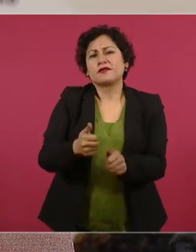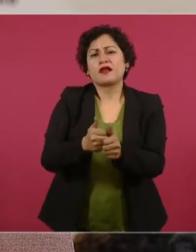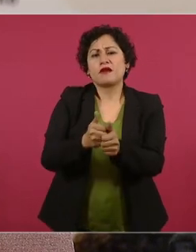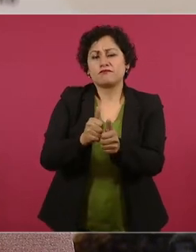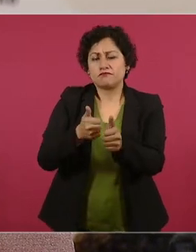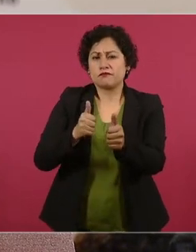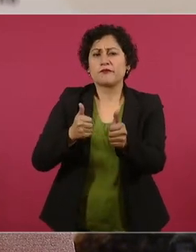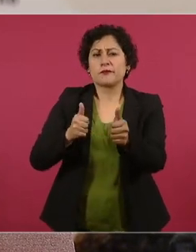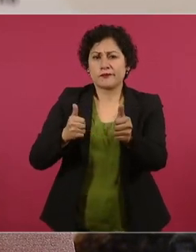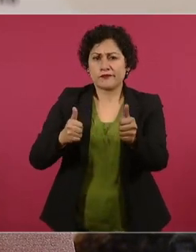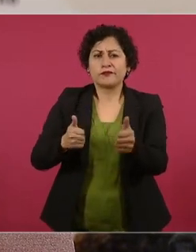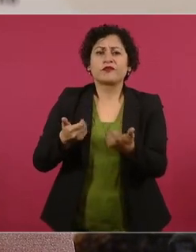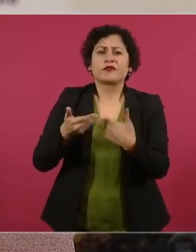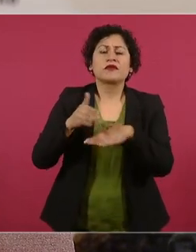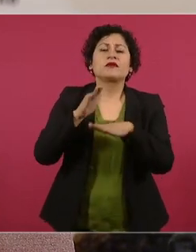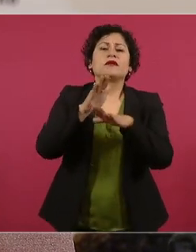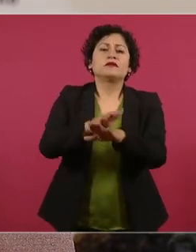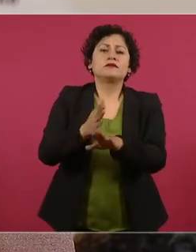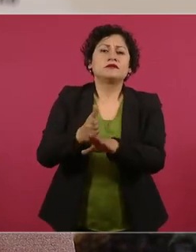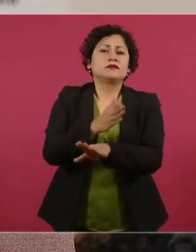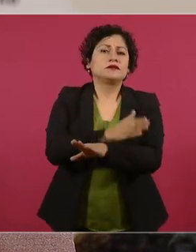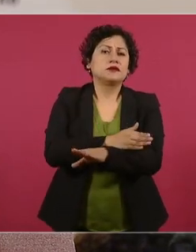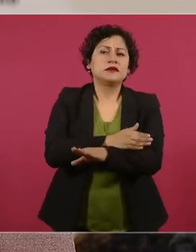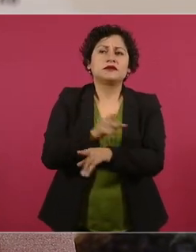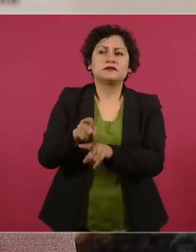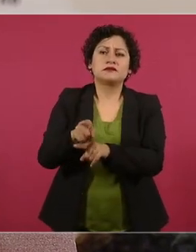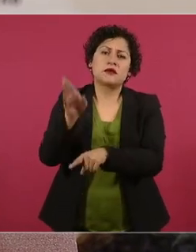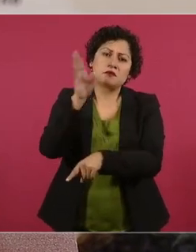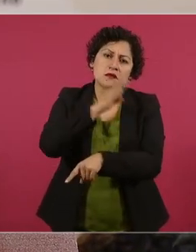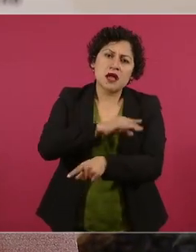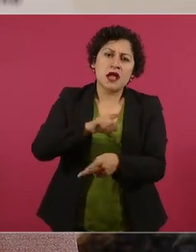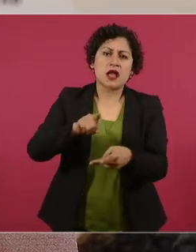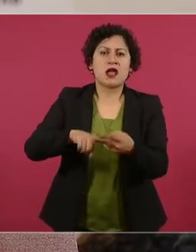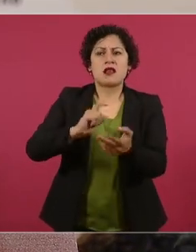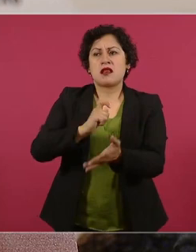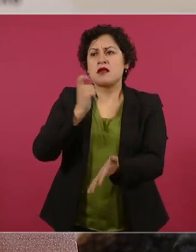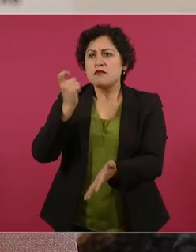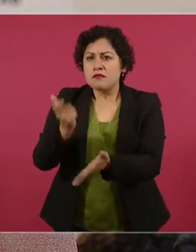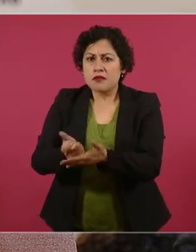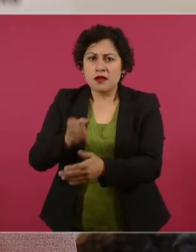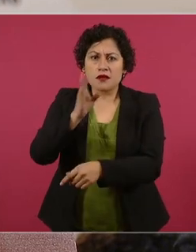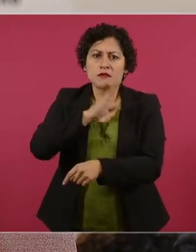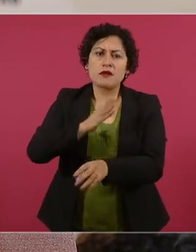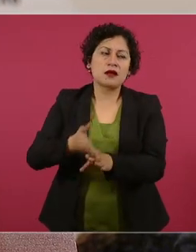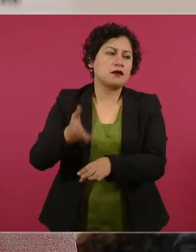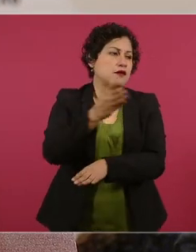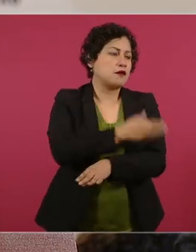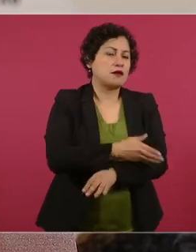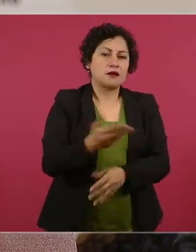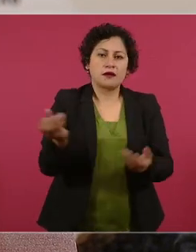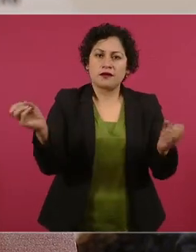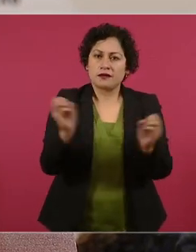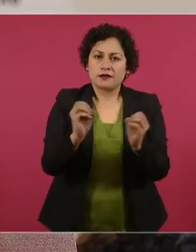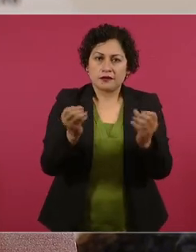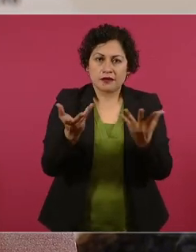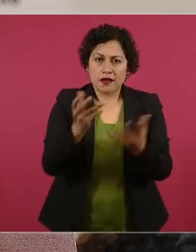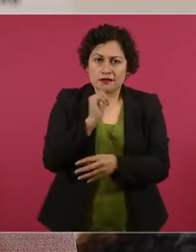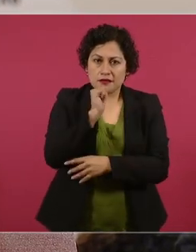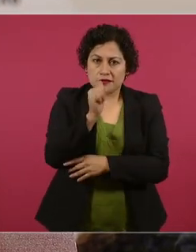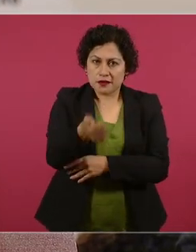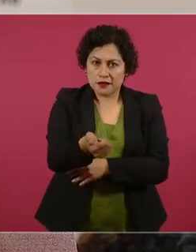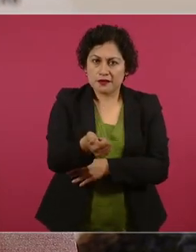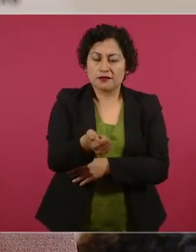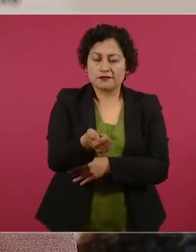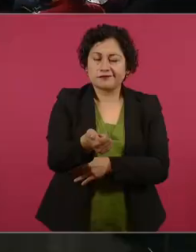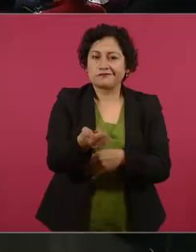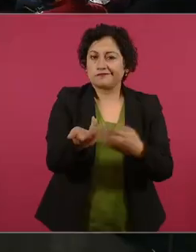de afectaciones, de pago de indemnización que no se hicieron en su momento